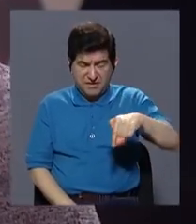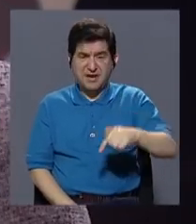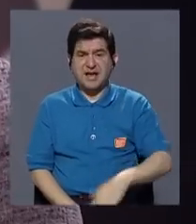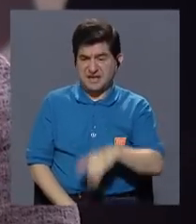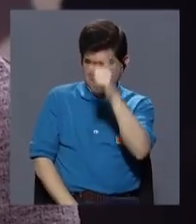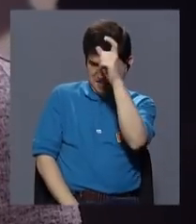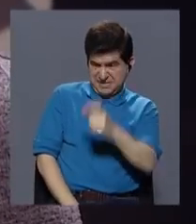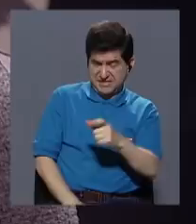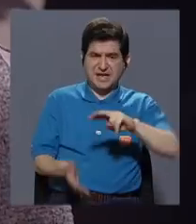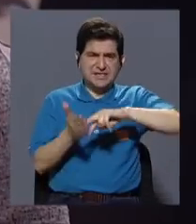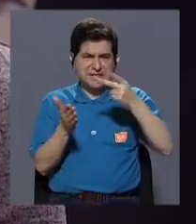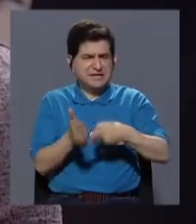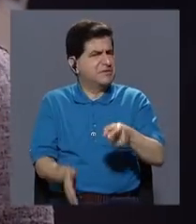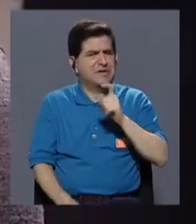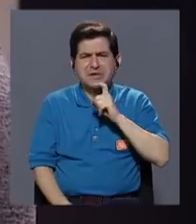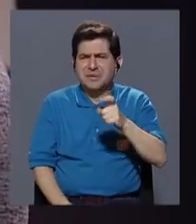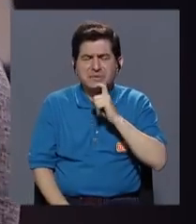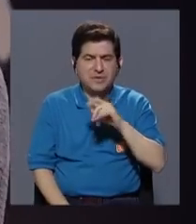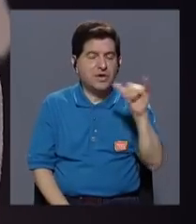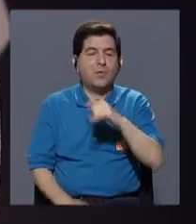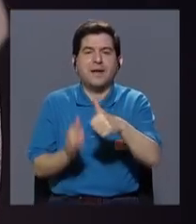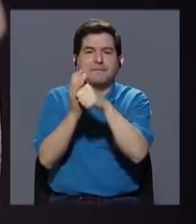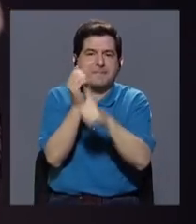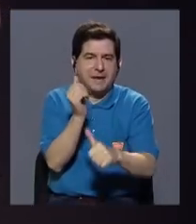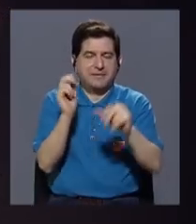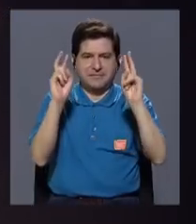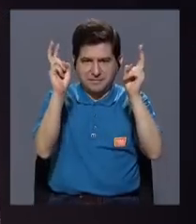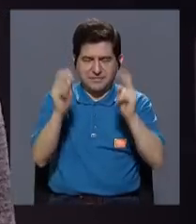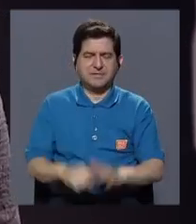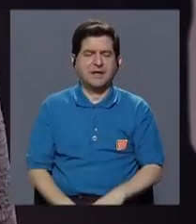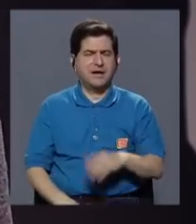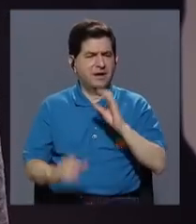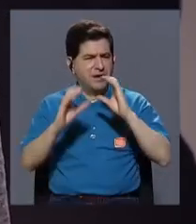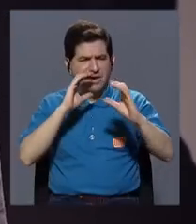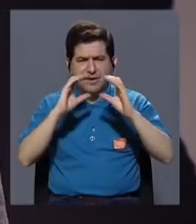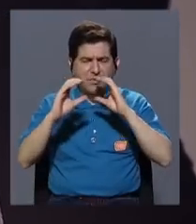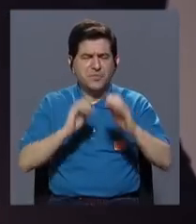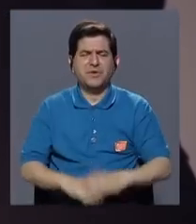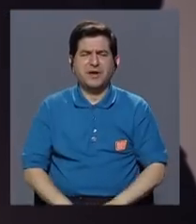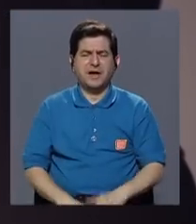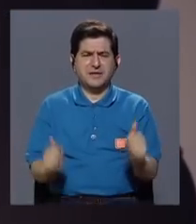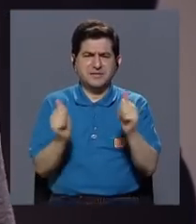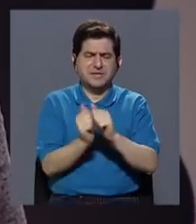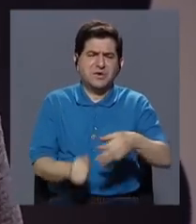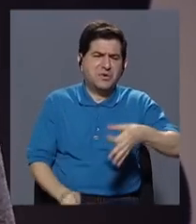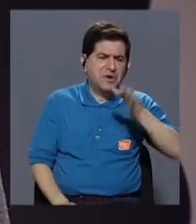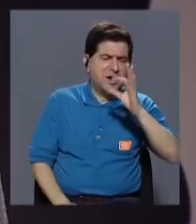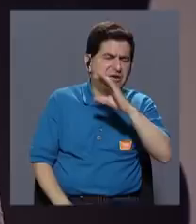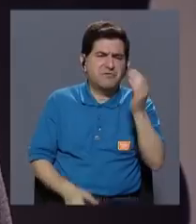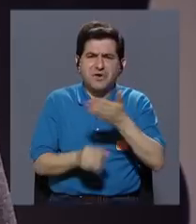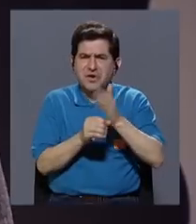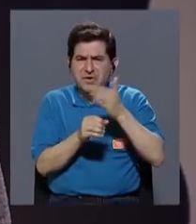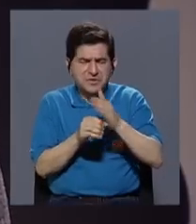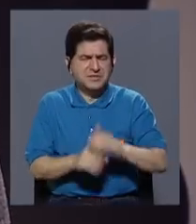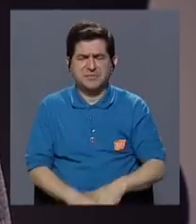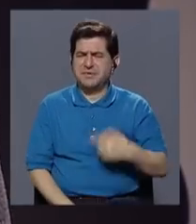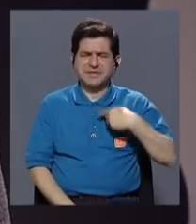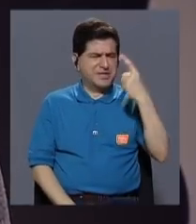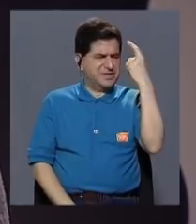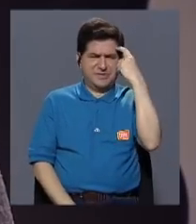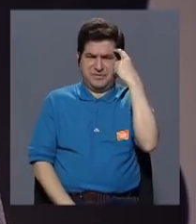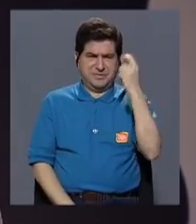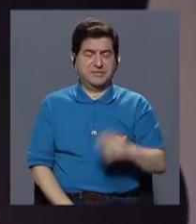después de escribirlo de conceptos datos y de ver más allá de una conversación con café o una cerveza estas historias me di cuenta que